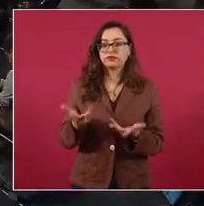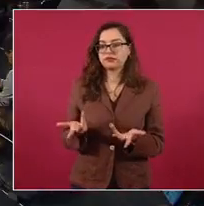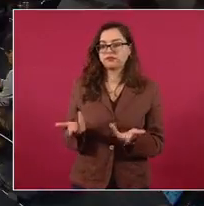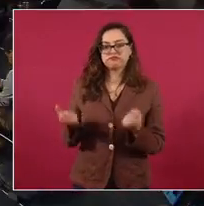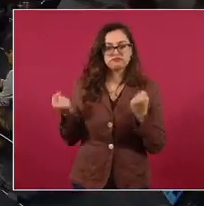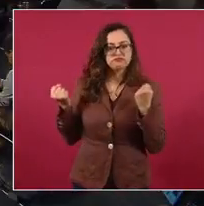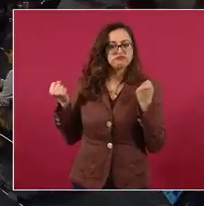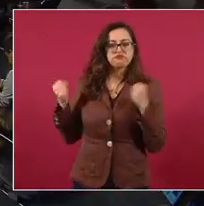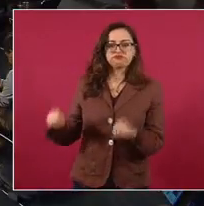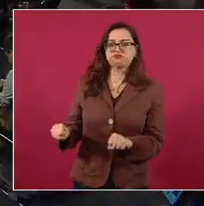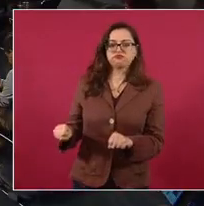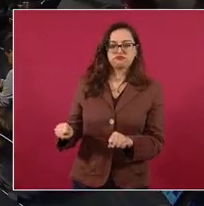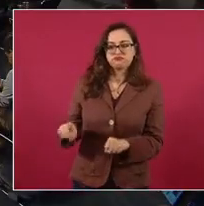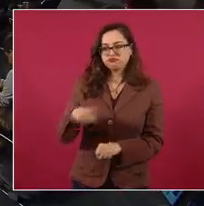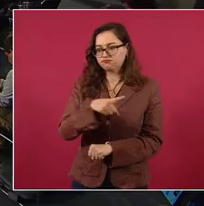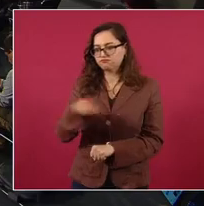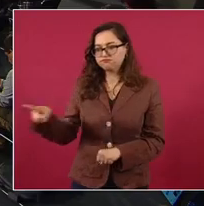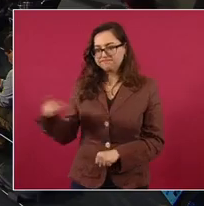someten